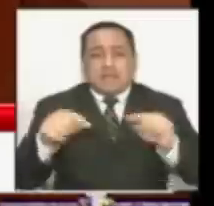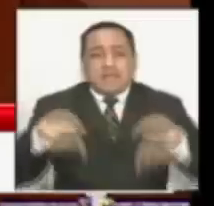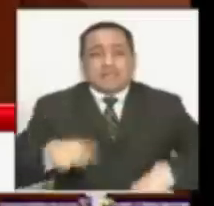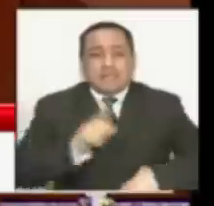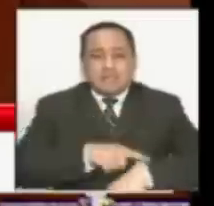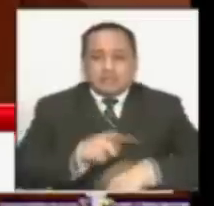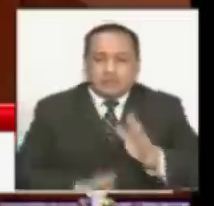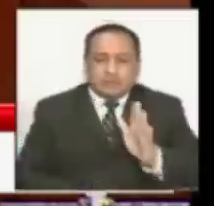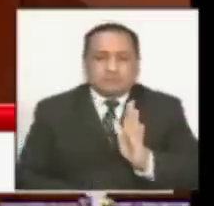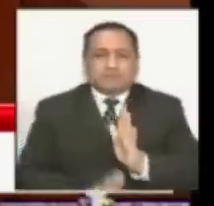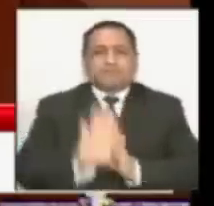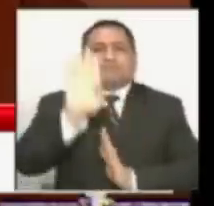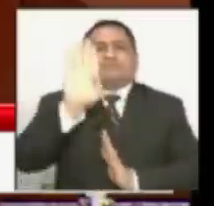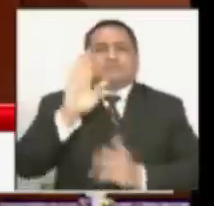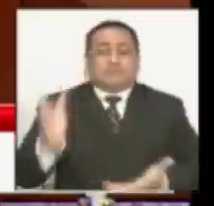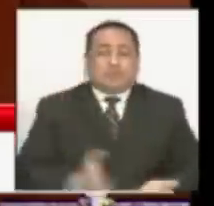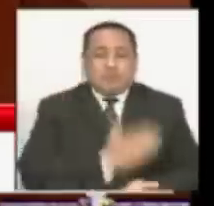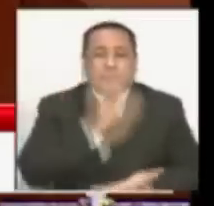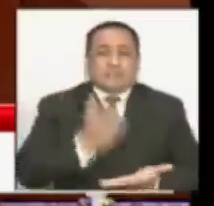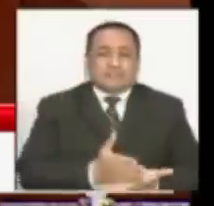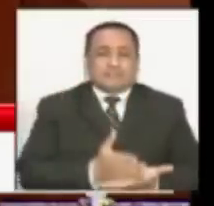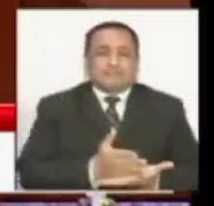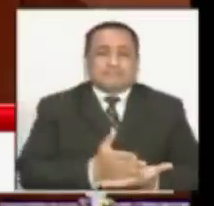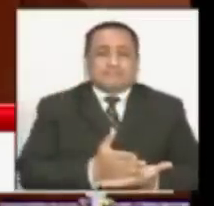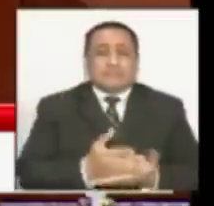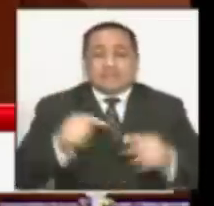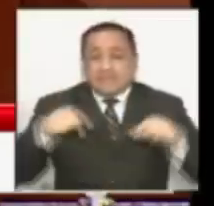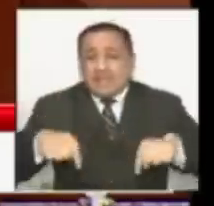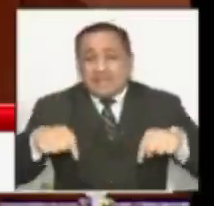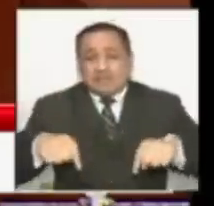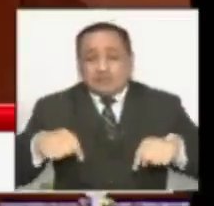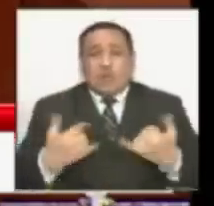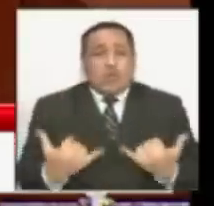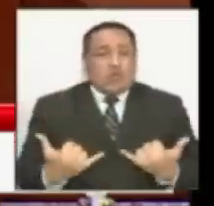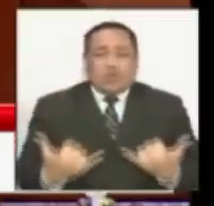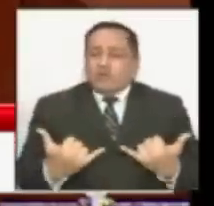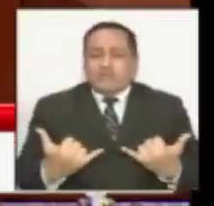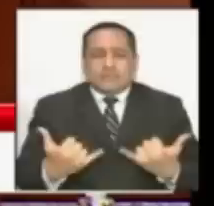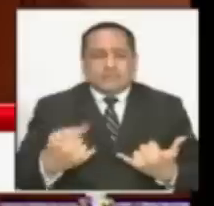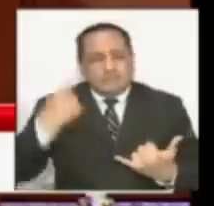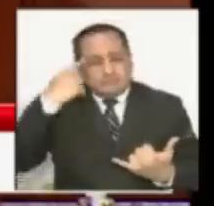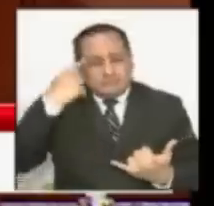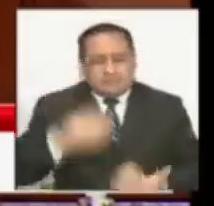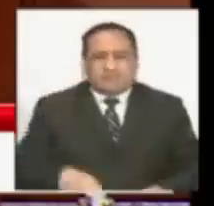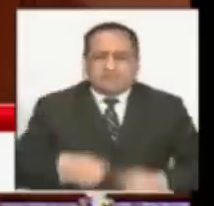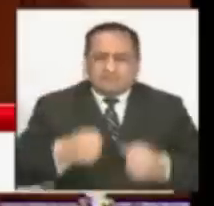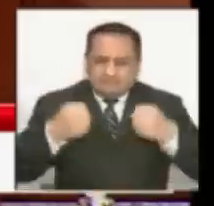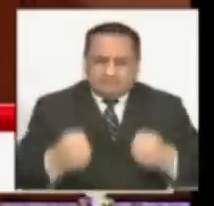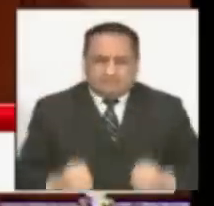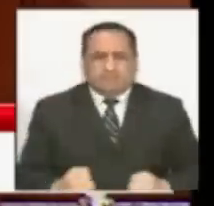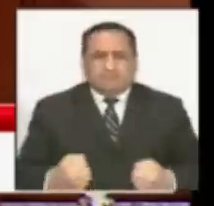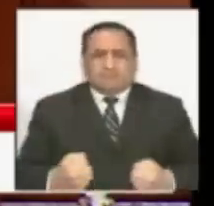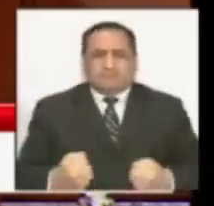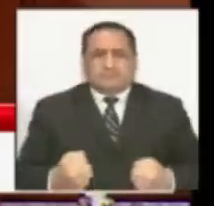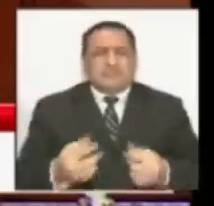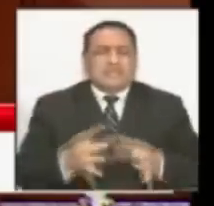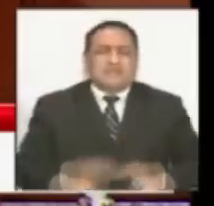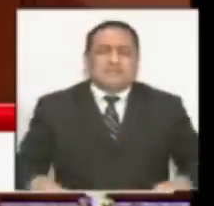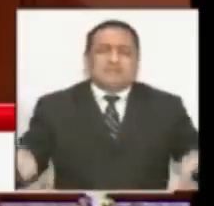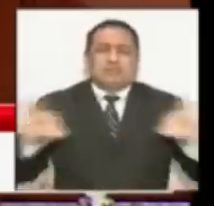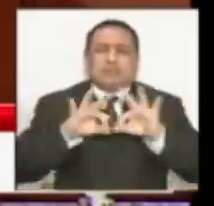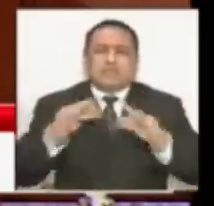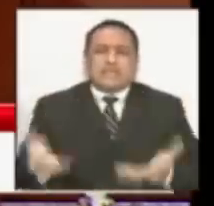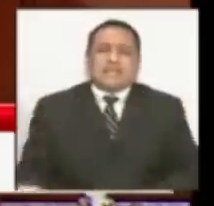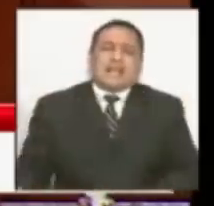y salir de la crisis. Para esto, es hora de asentarnos sobre el extraordinario legado que